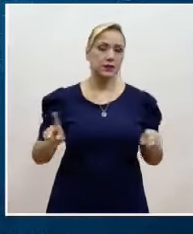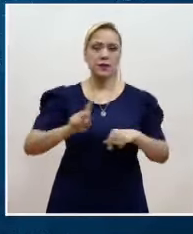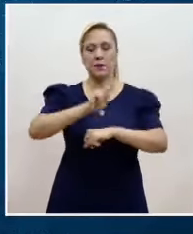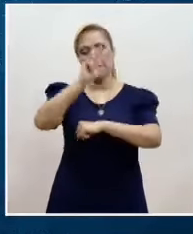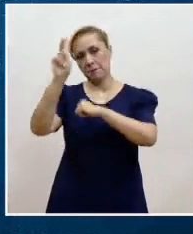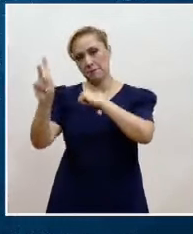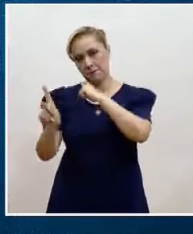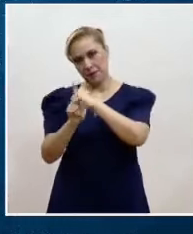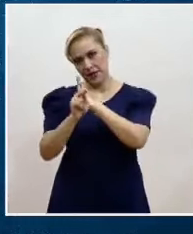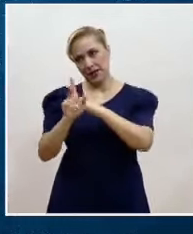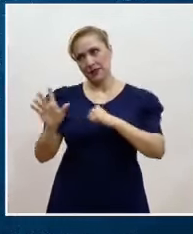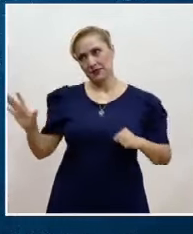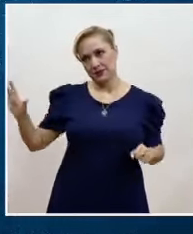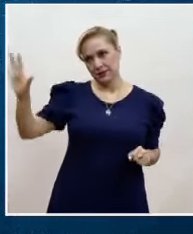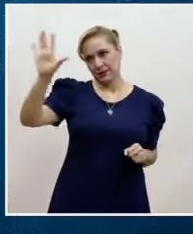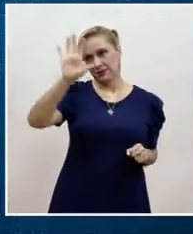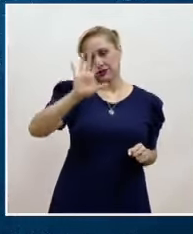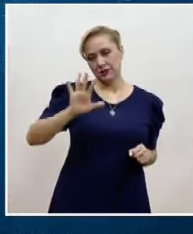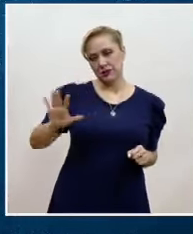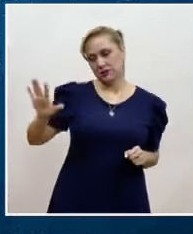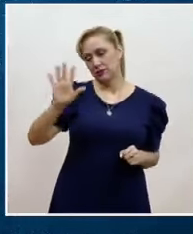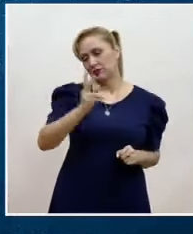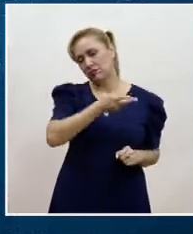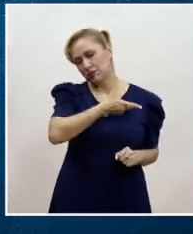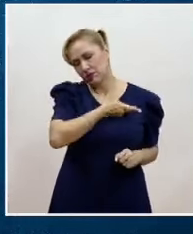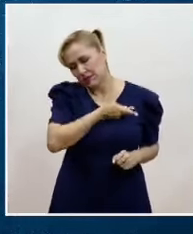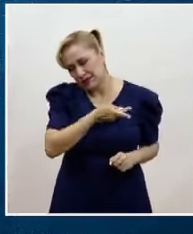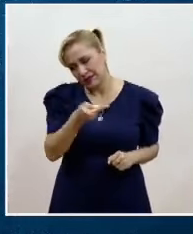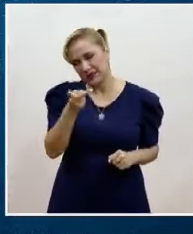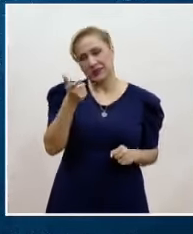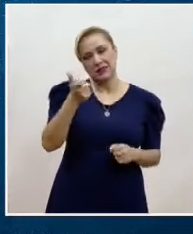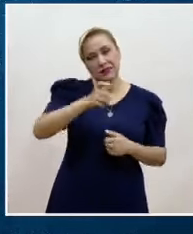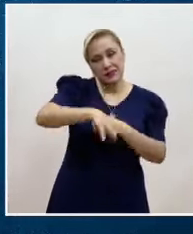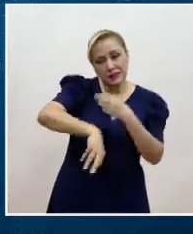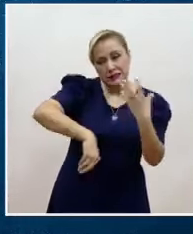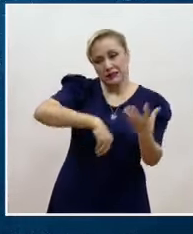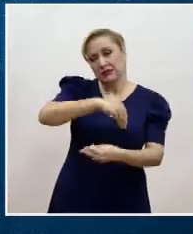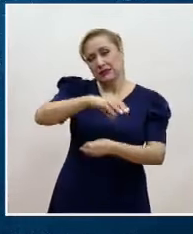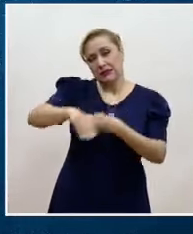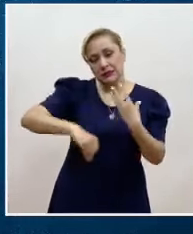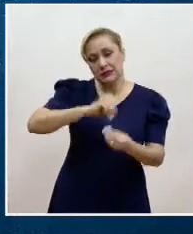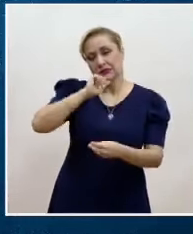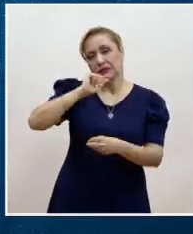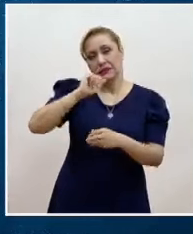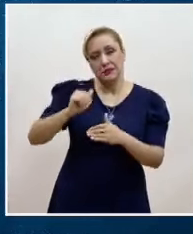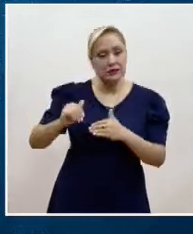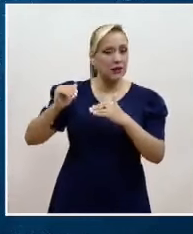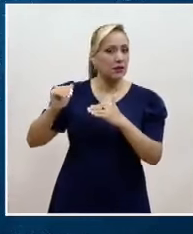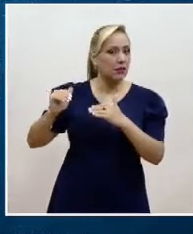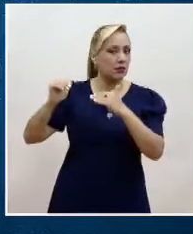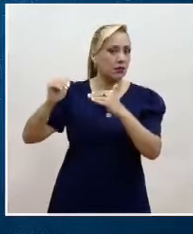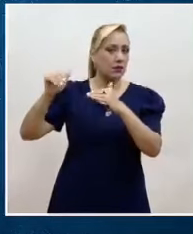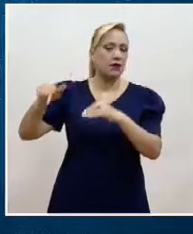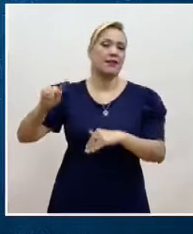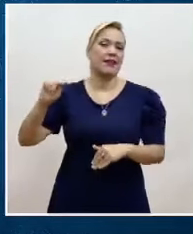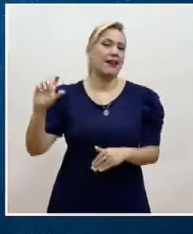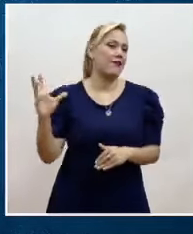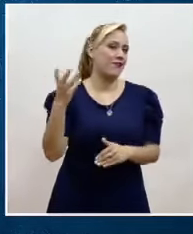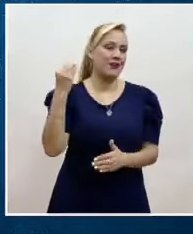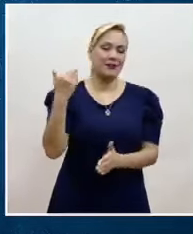países en desarrollo, en vías de desarrollo y los países desarrollados en materia de justicia, es la tecnología,